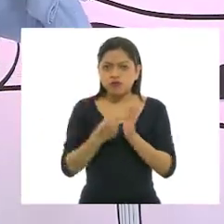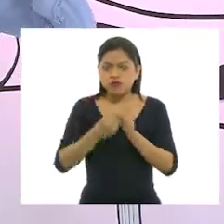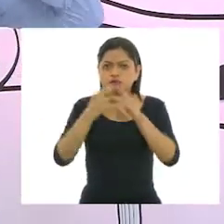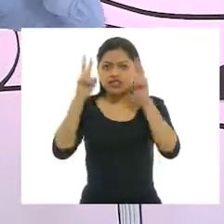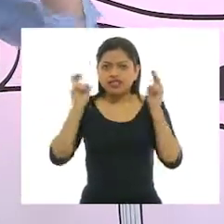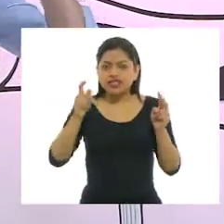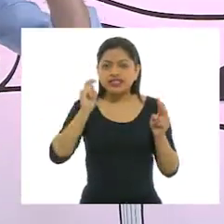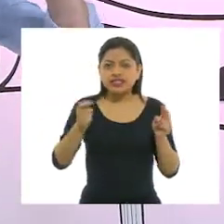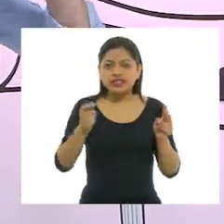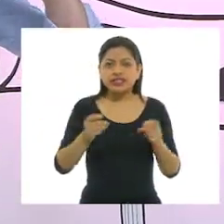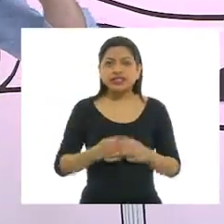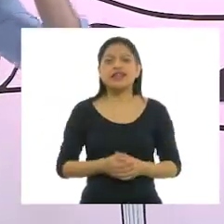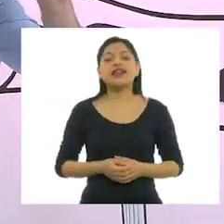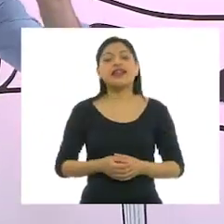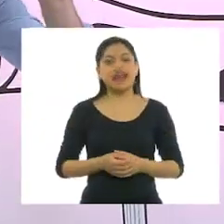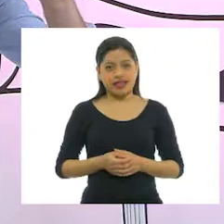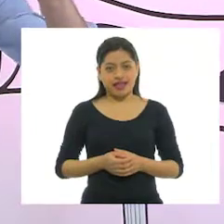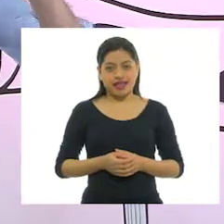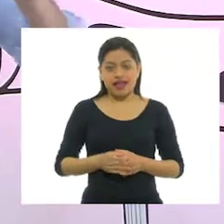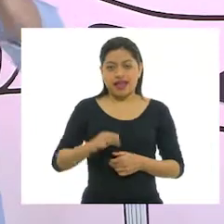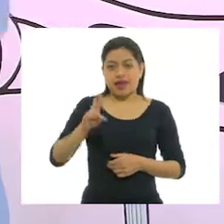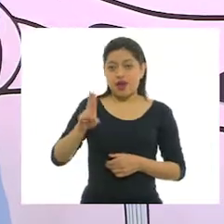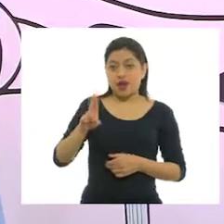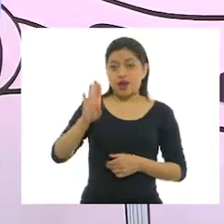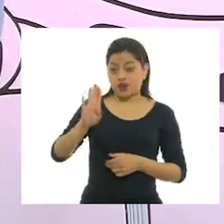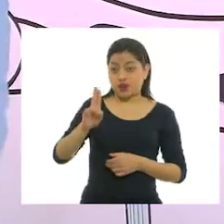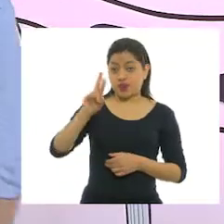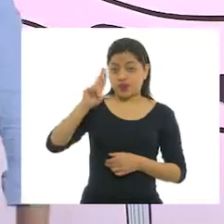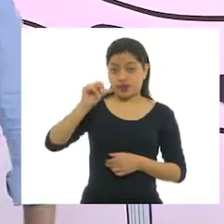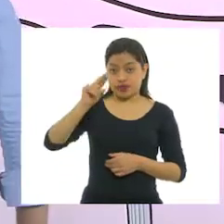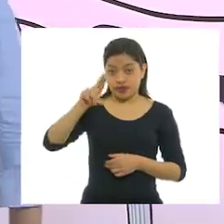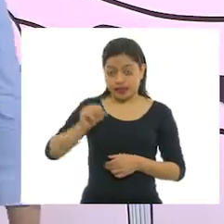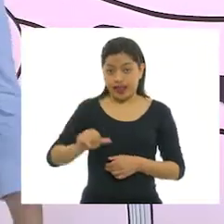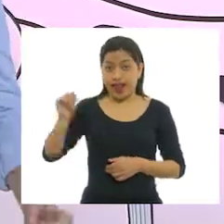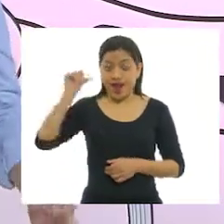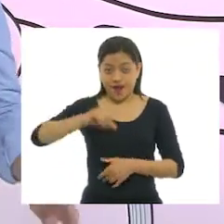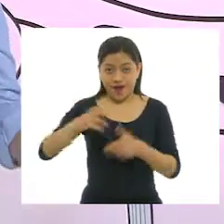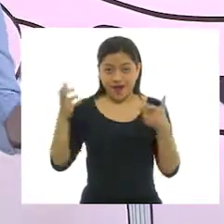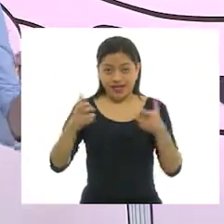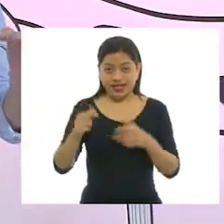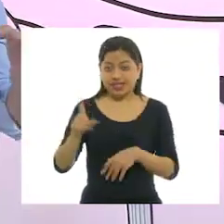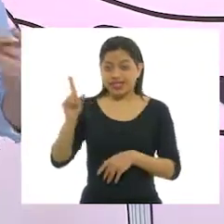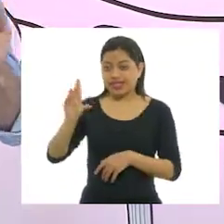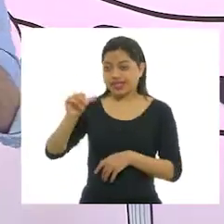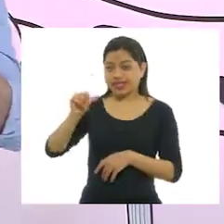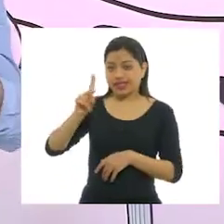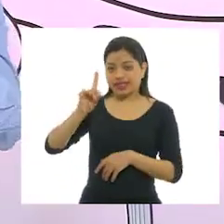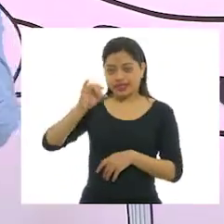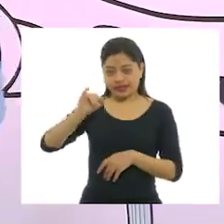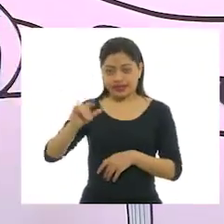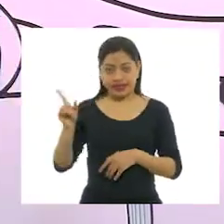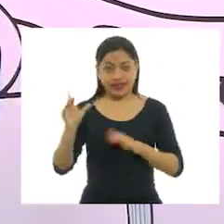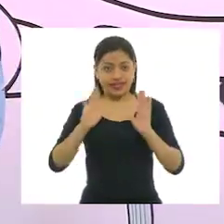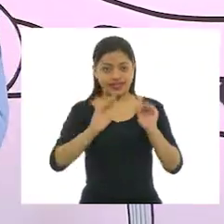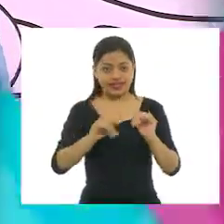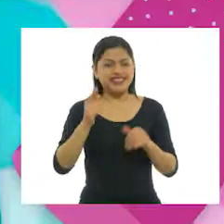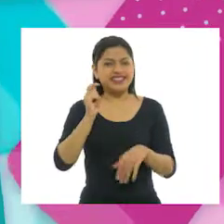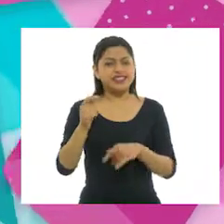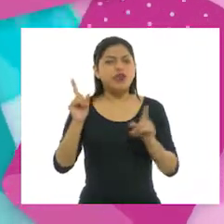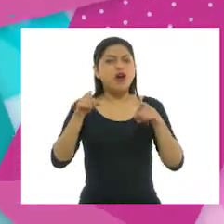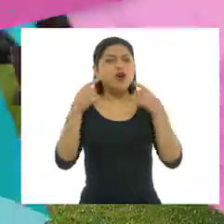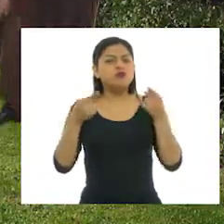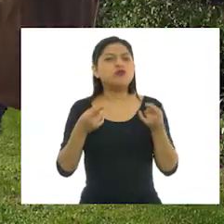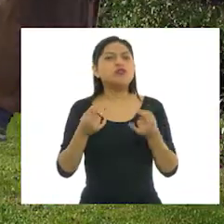se llama Carmina Burana. Pues eso es lo que nos van a enseñar ahora David y Mesli en Curiosidades